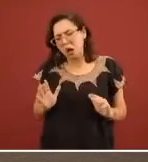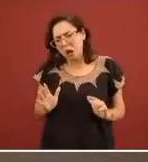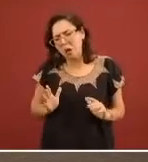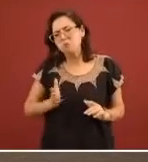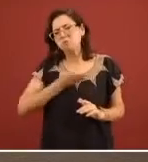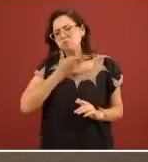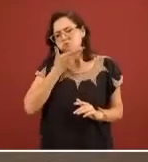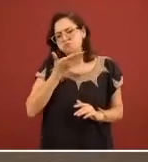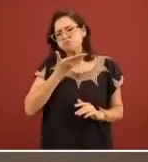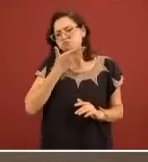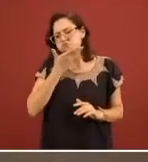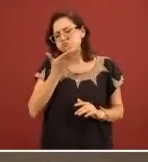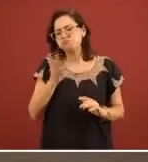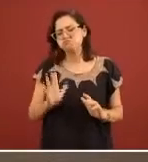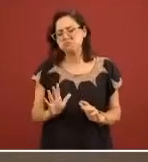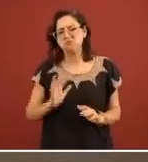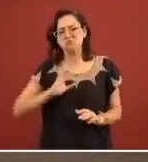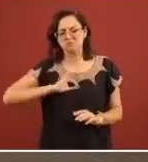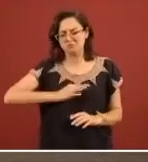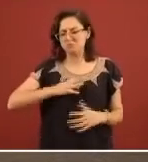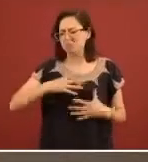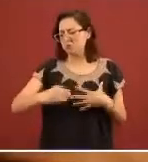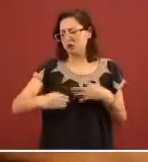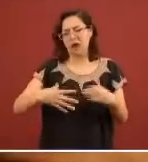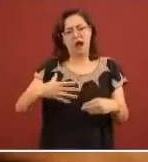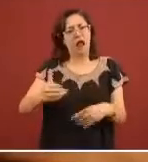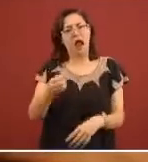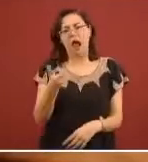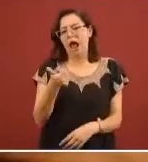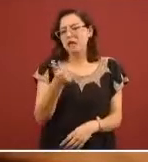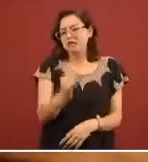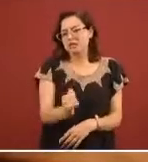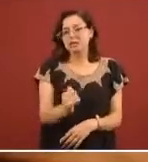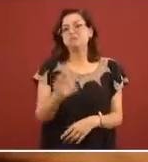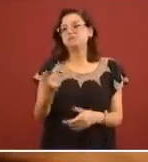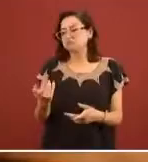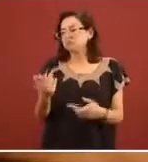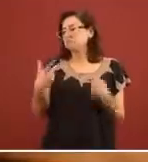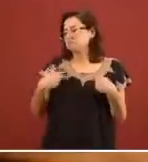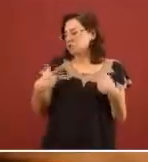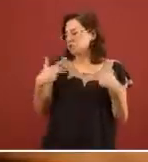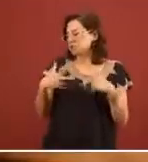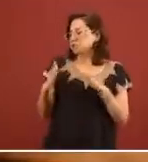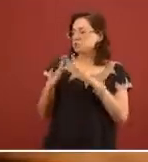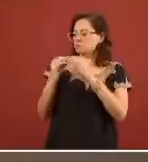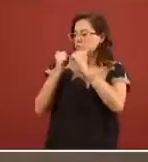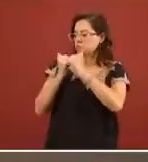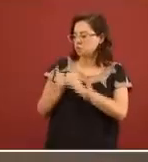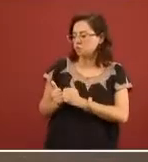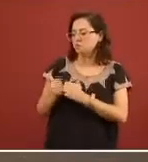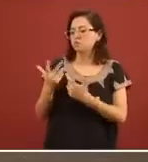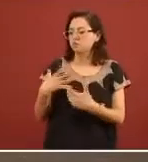revelar, sería directamente proporcional al hecho de que menos personas se están infectando, menos personas están expresando